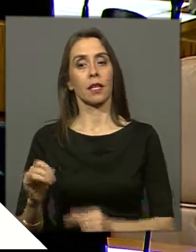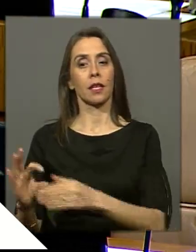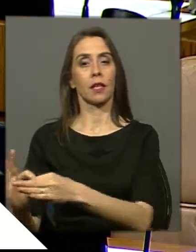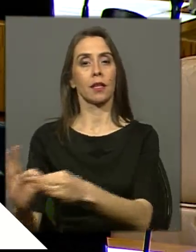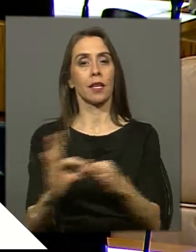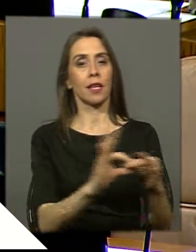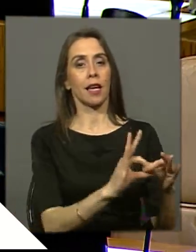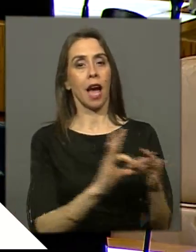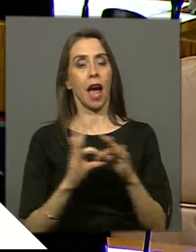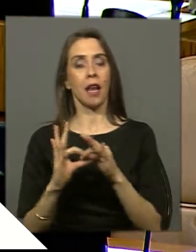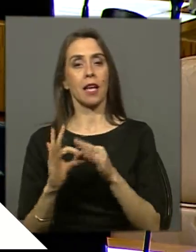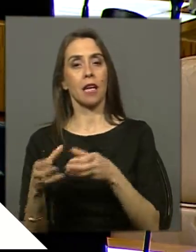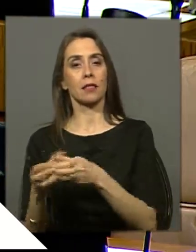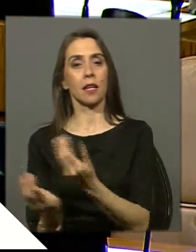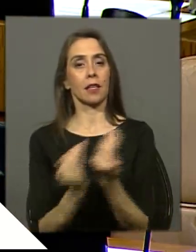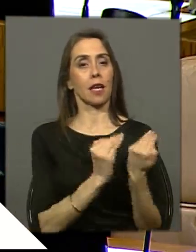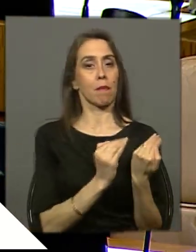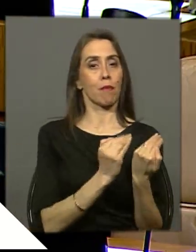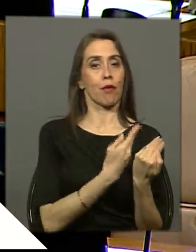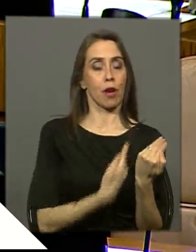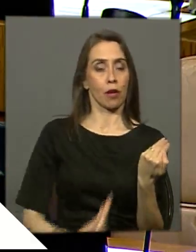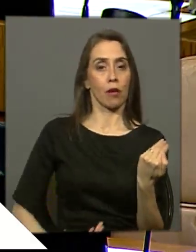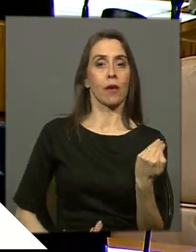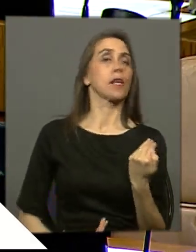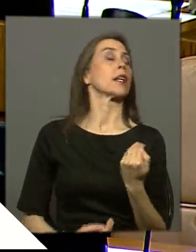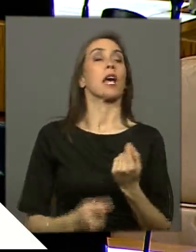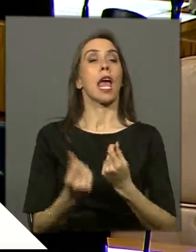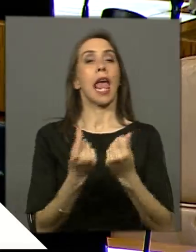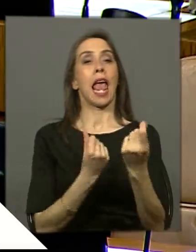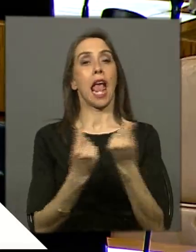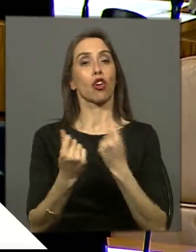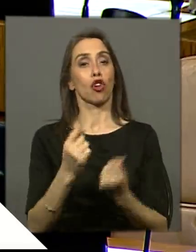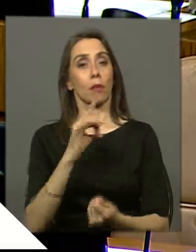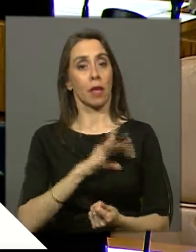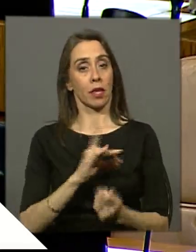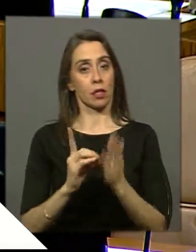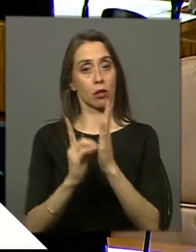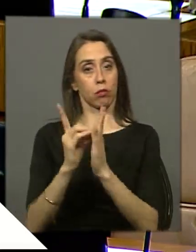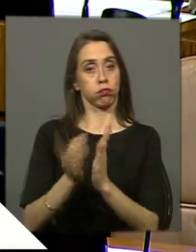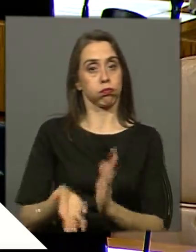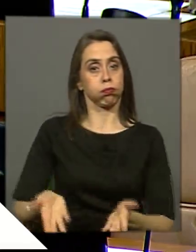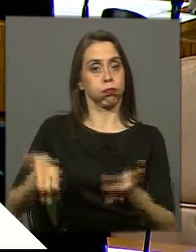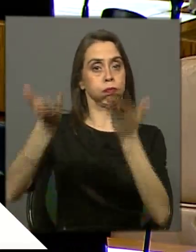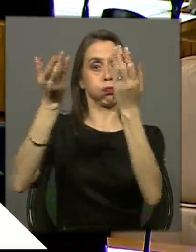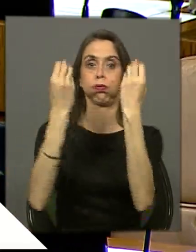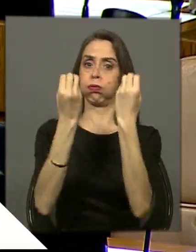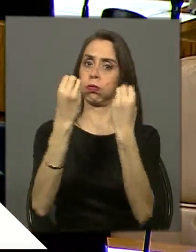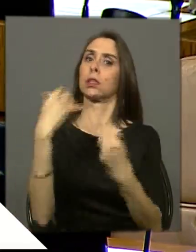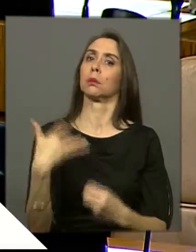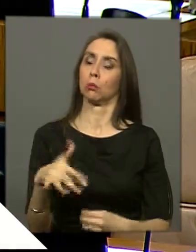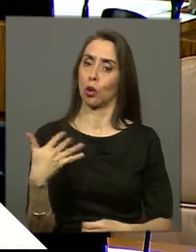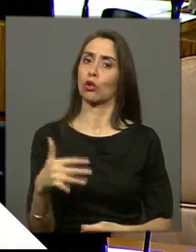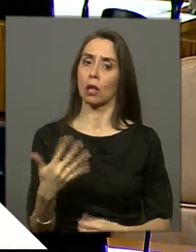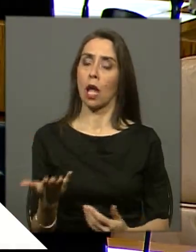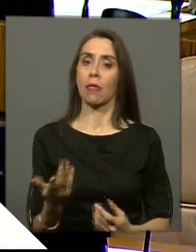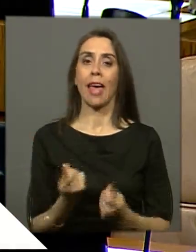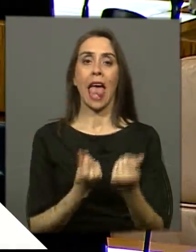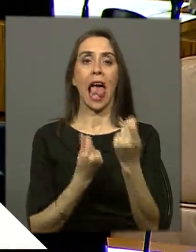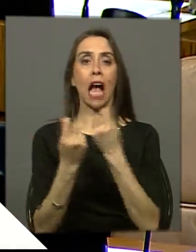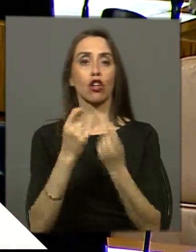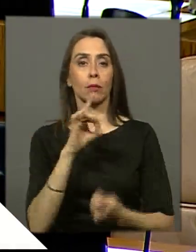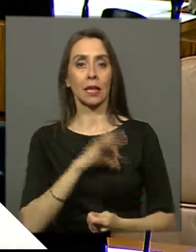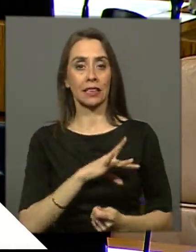el crecimiento de la economía es extraordinariamente importante a nosotros nos parece que la economía